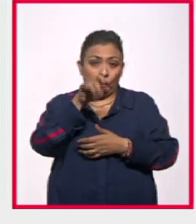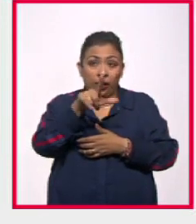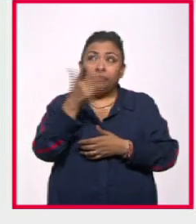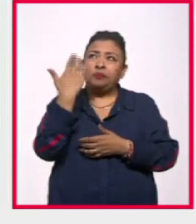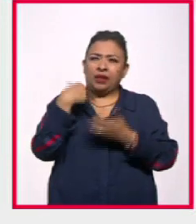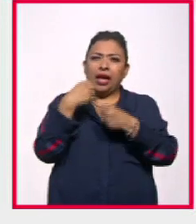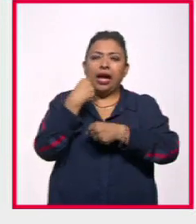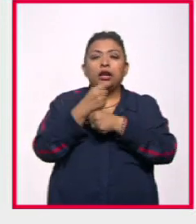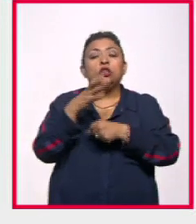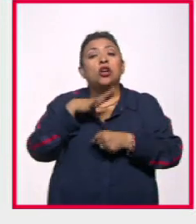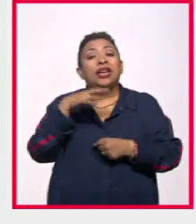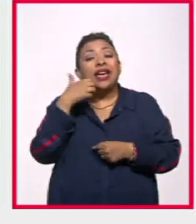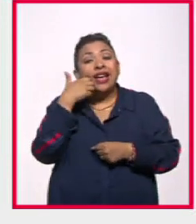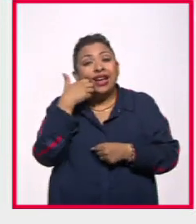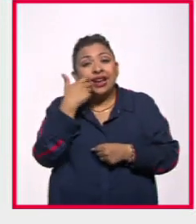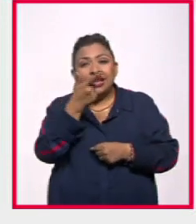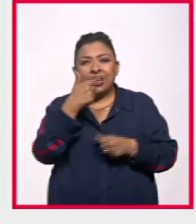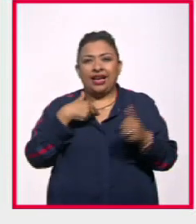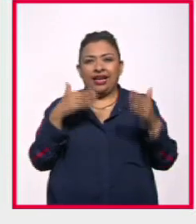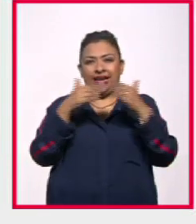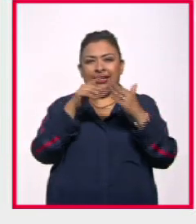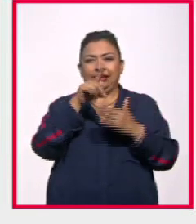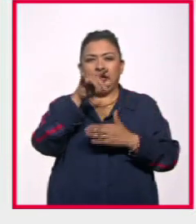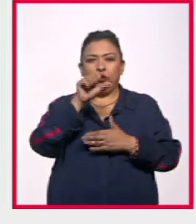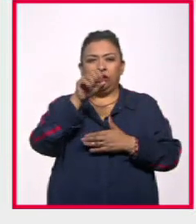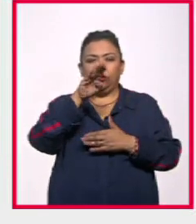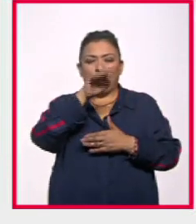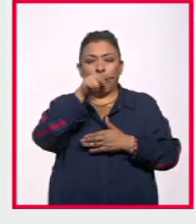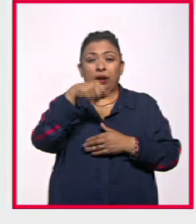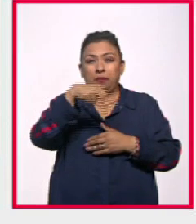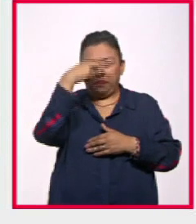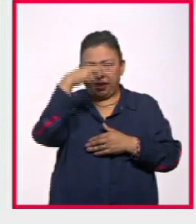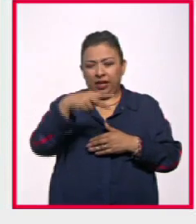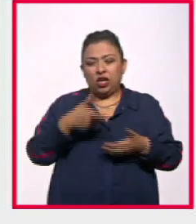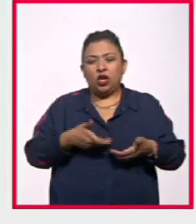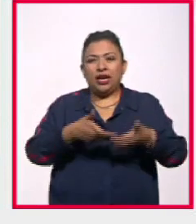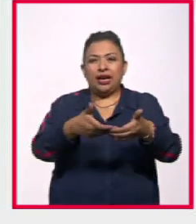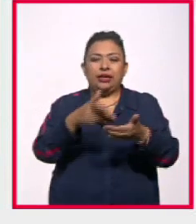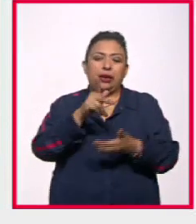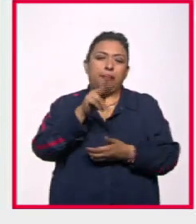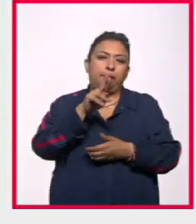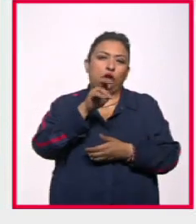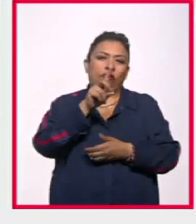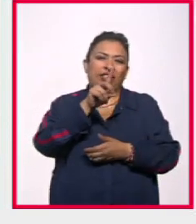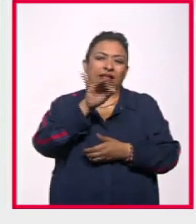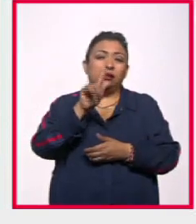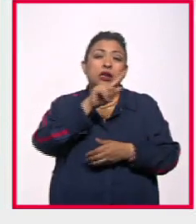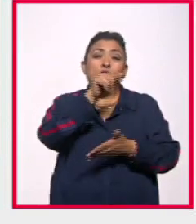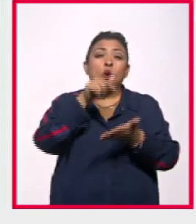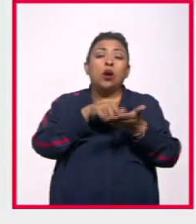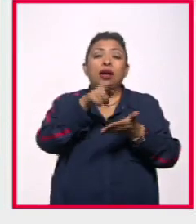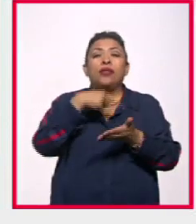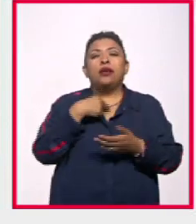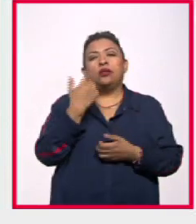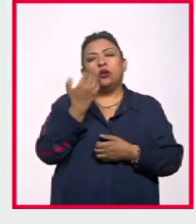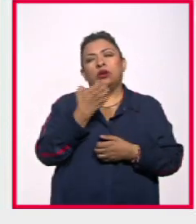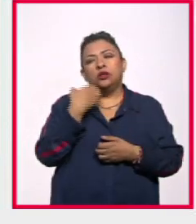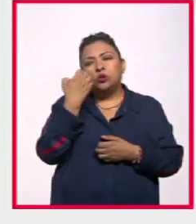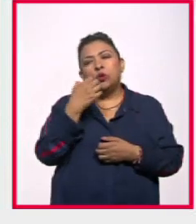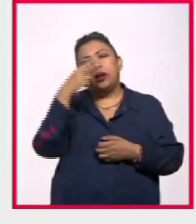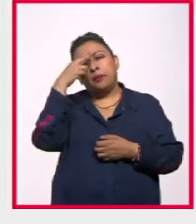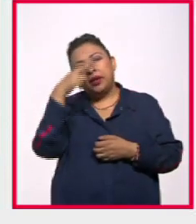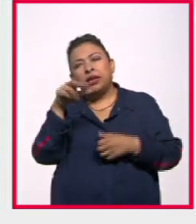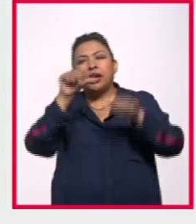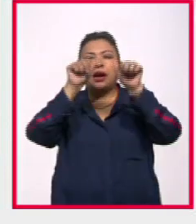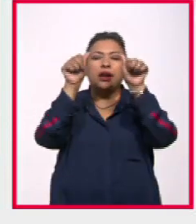años, cuando hubo la intención de que la casa de Luis Buñuel en México, en la calle de Providencia ahora, que es sede de la Academia Mexicana de Artes y